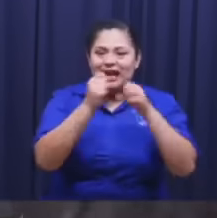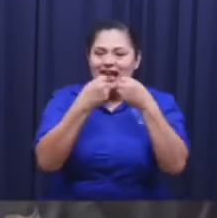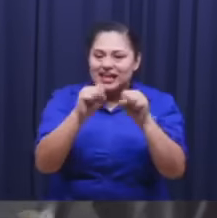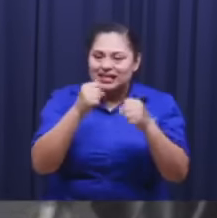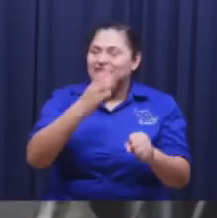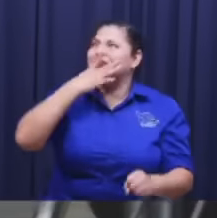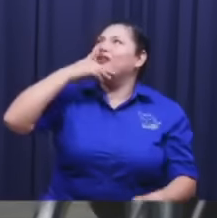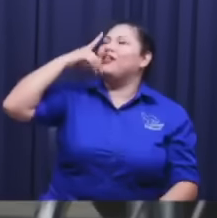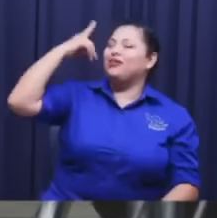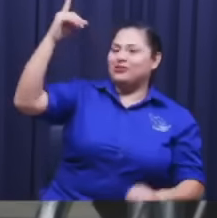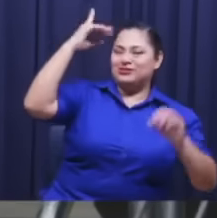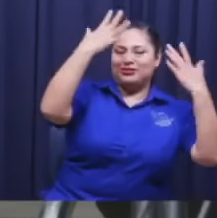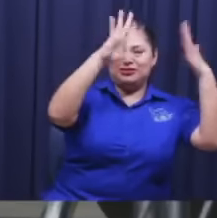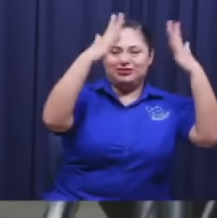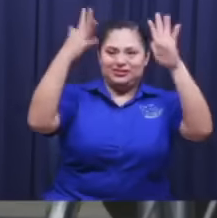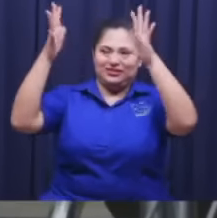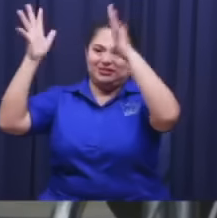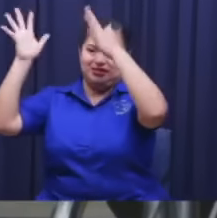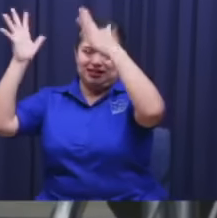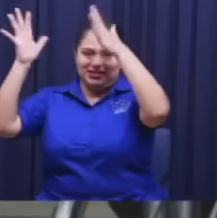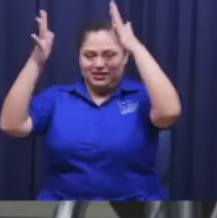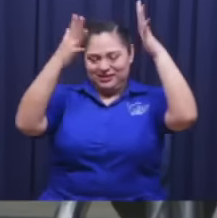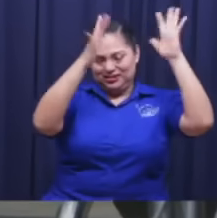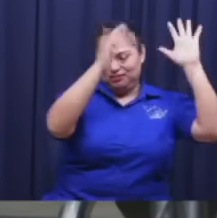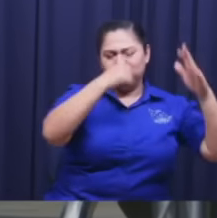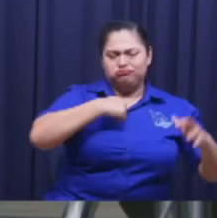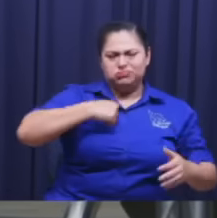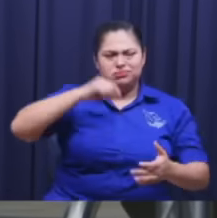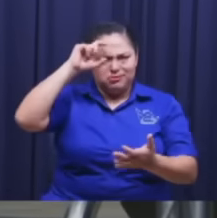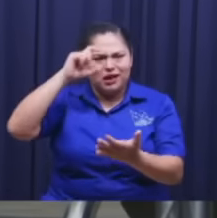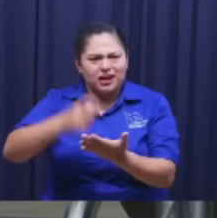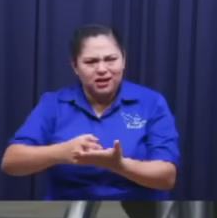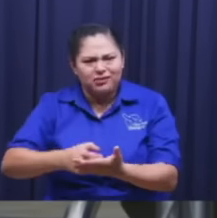Eso es, yo lo digo con toda convicción.